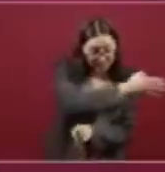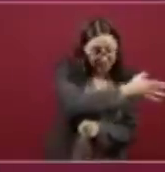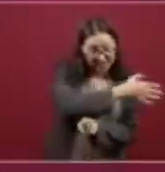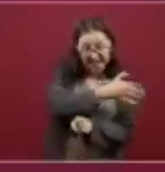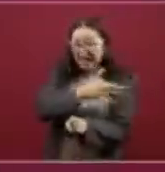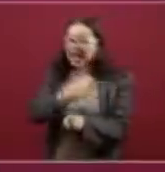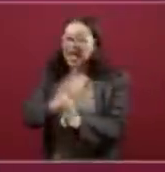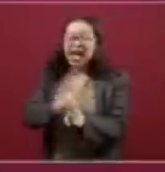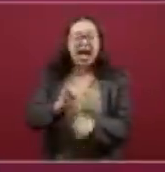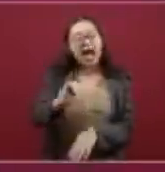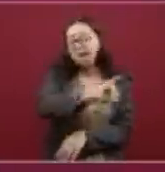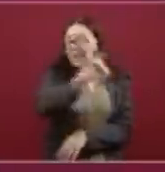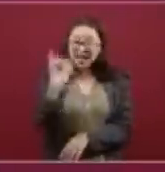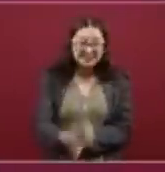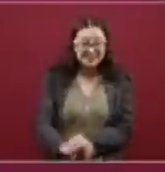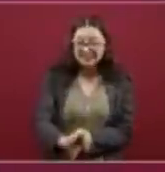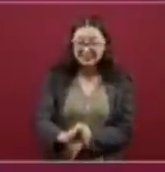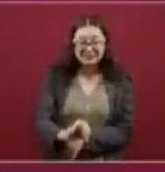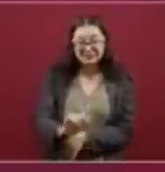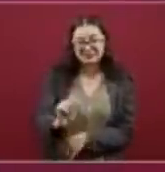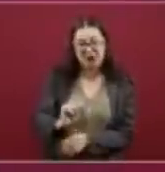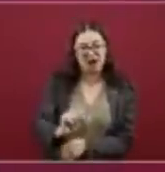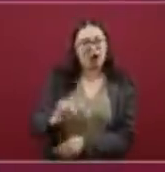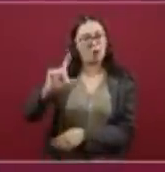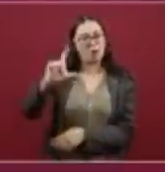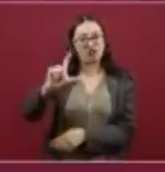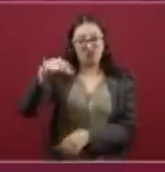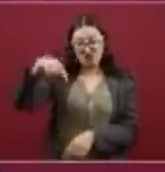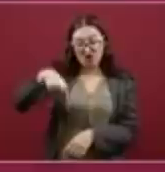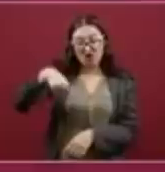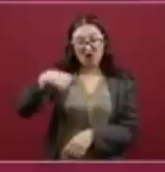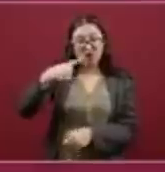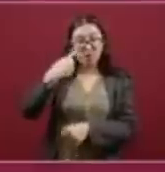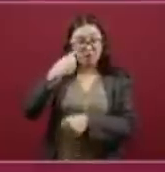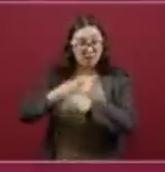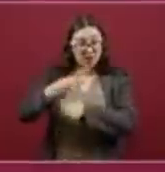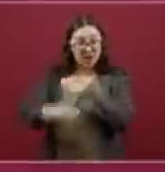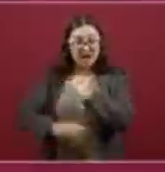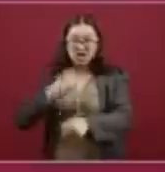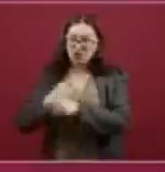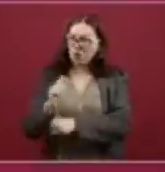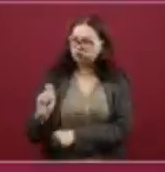salario mínimo como este año, nunca.